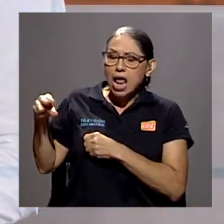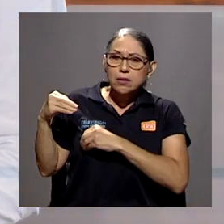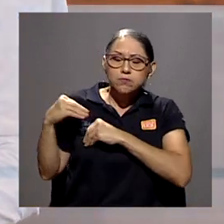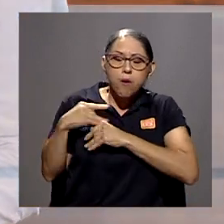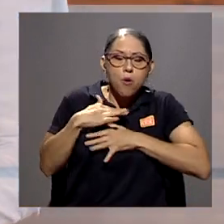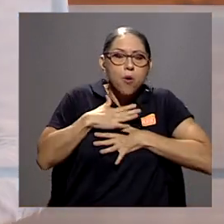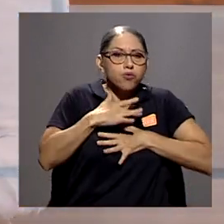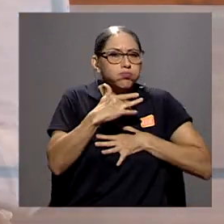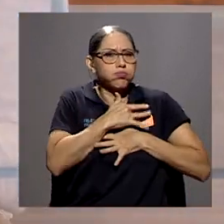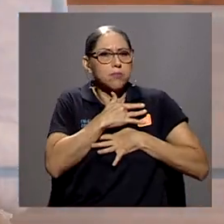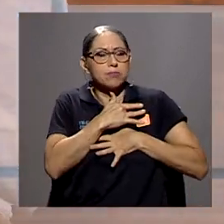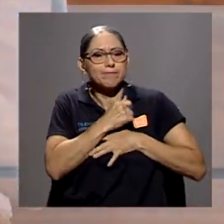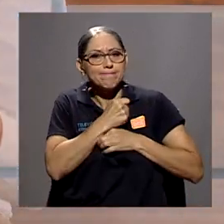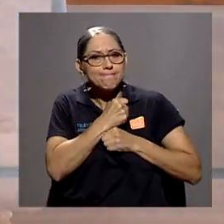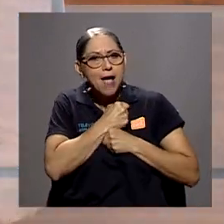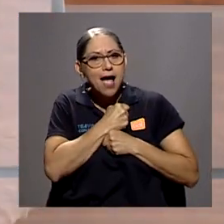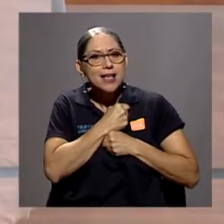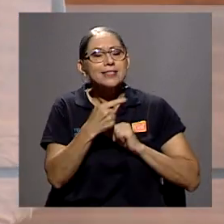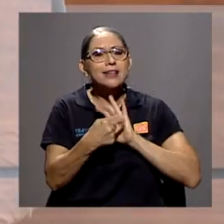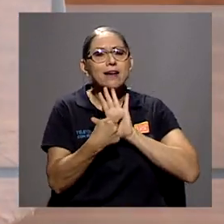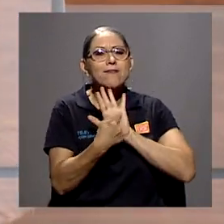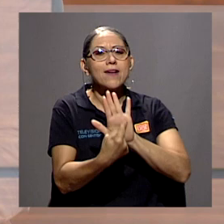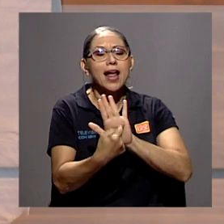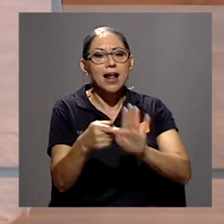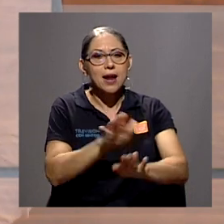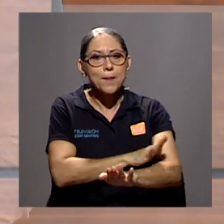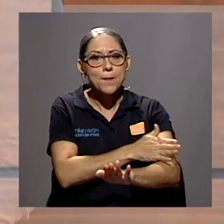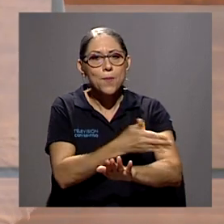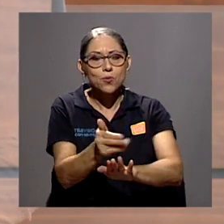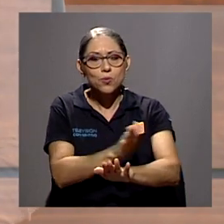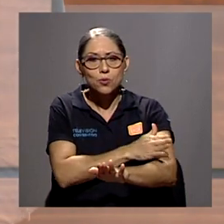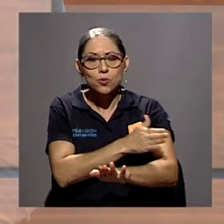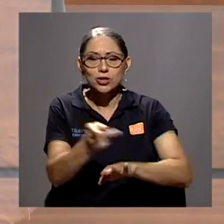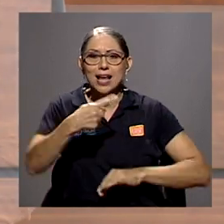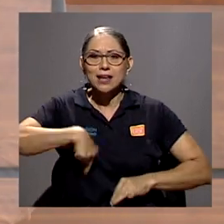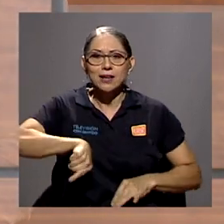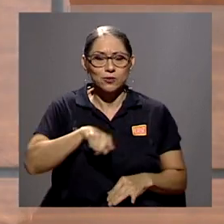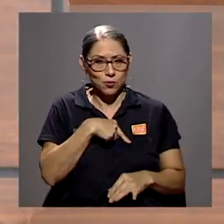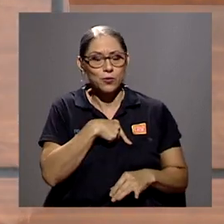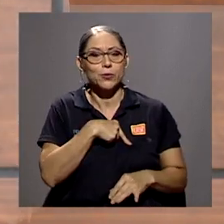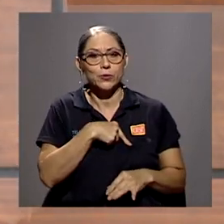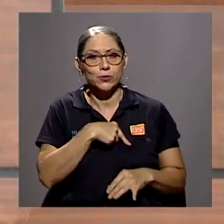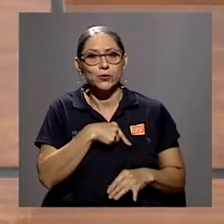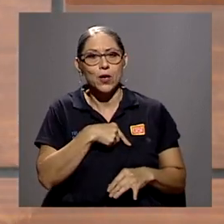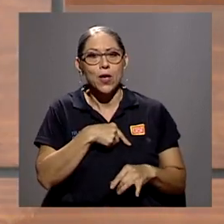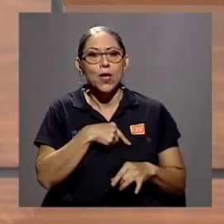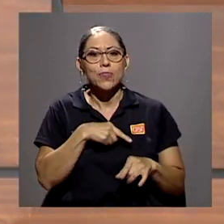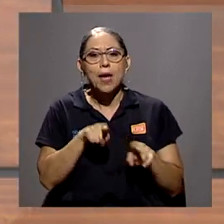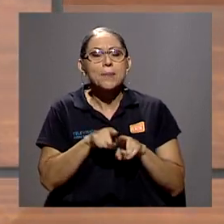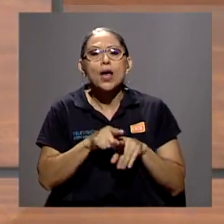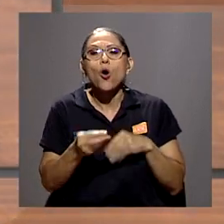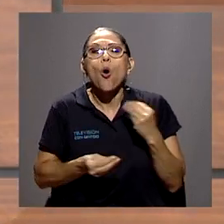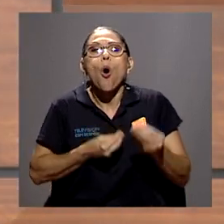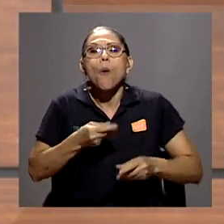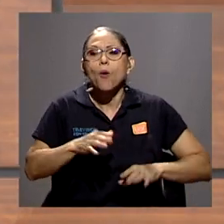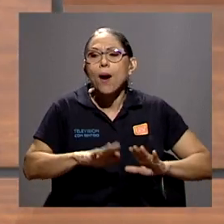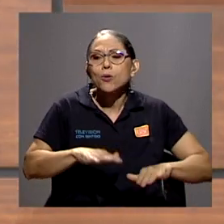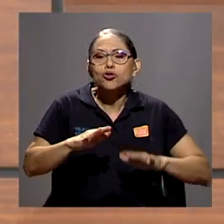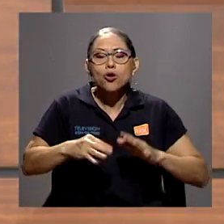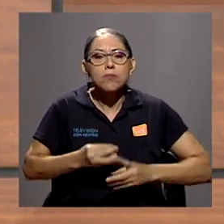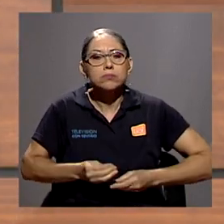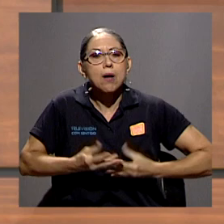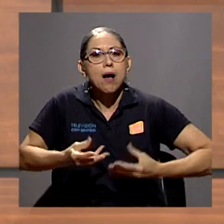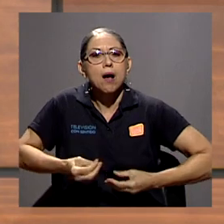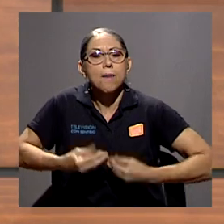creo que se puede se refleja en la música y como nosotros también vamos interpretando eso porque definitivamente de la